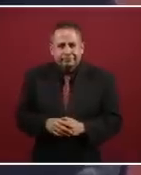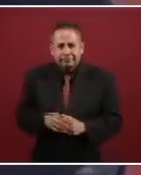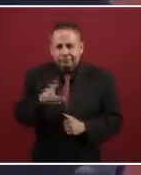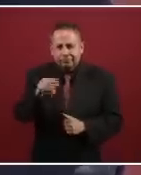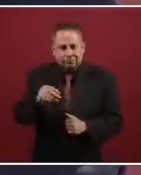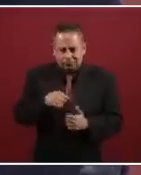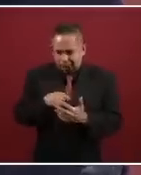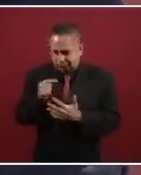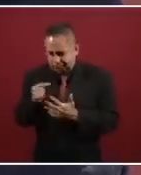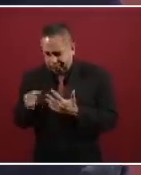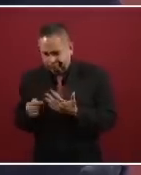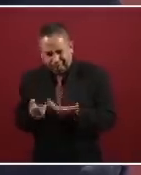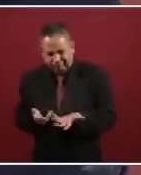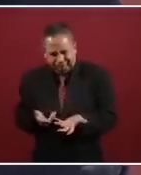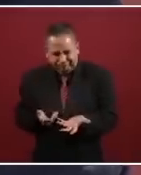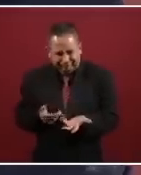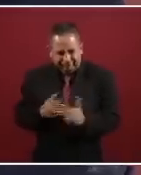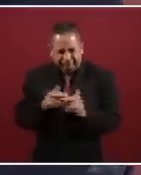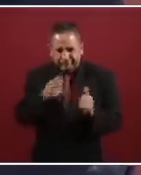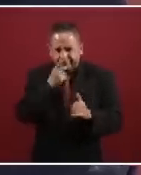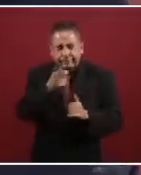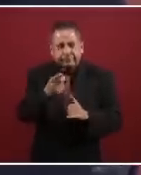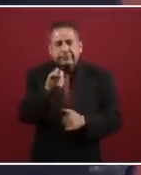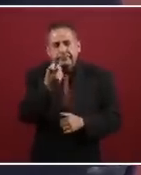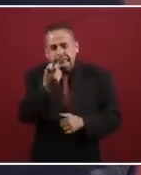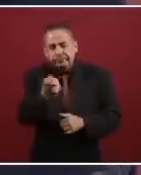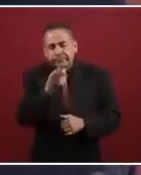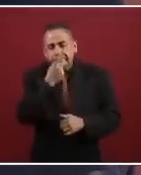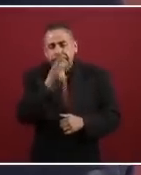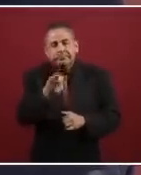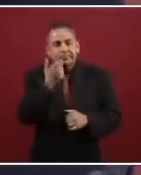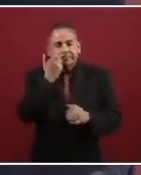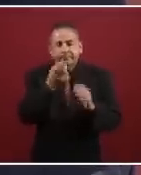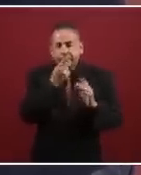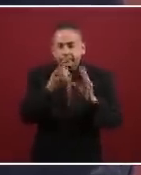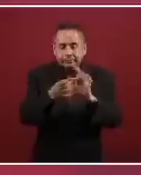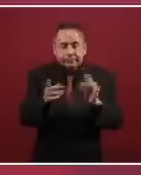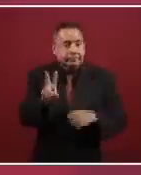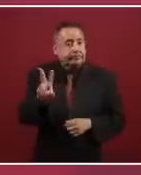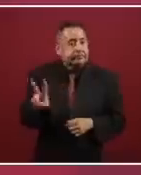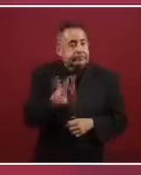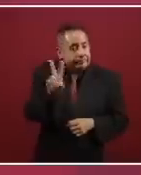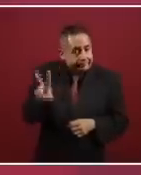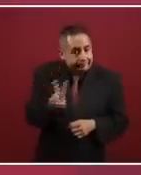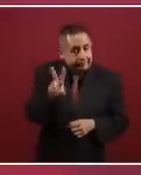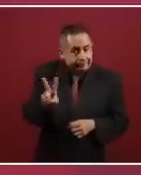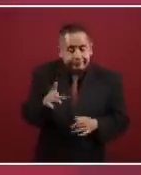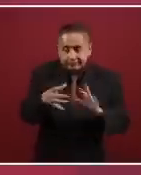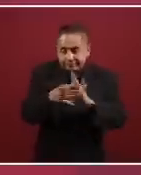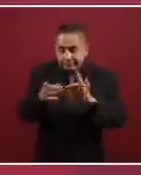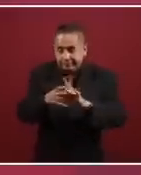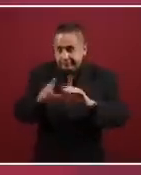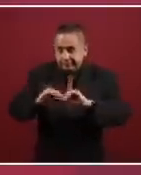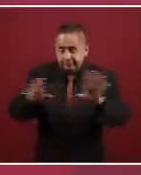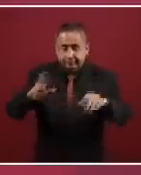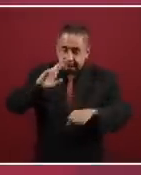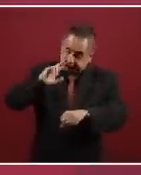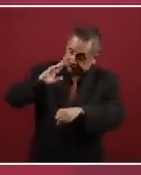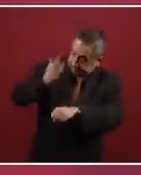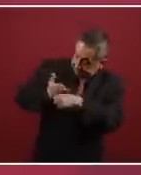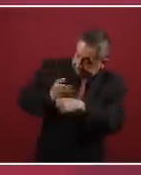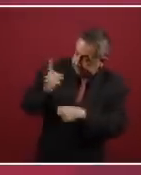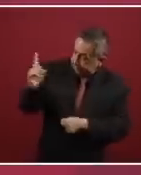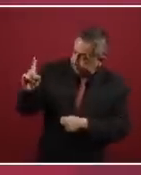los elementos, por eso quiero que el viernes el